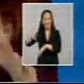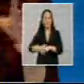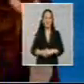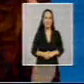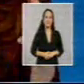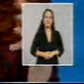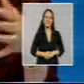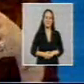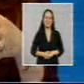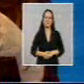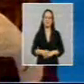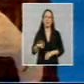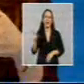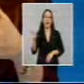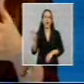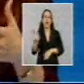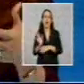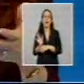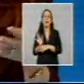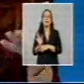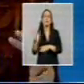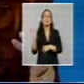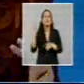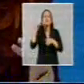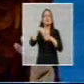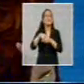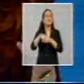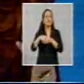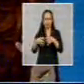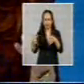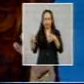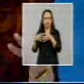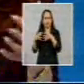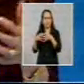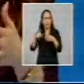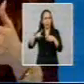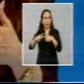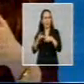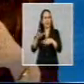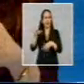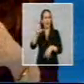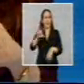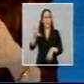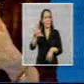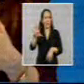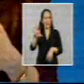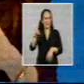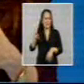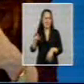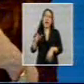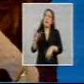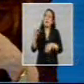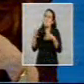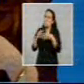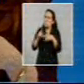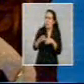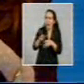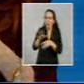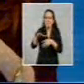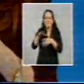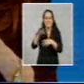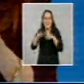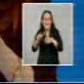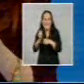formaba parte de un espacio político provincial pequeño, rebelde.